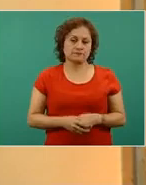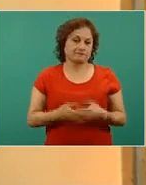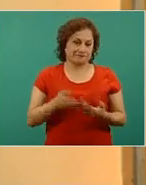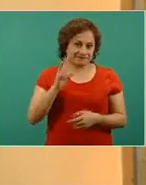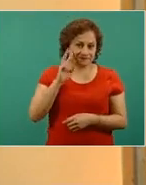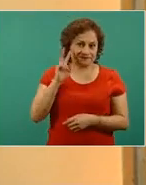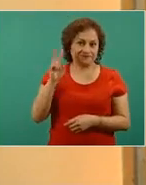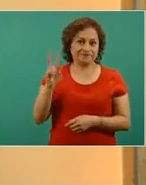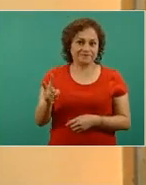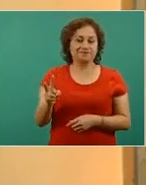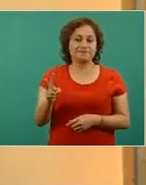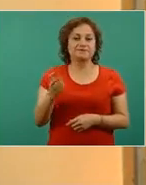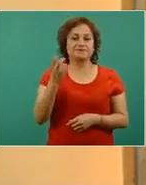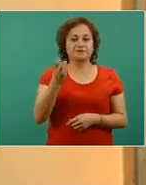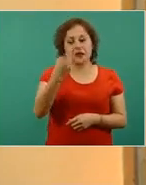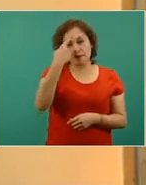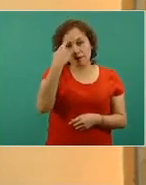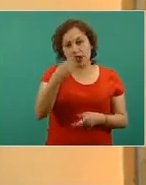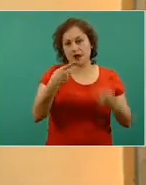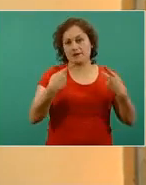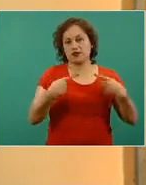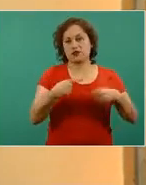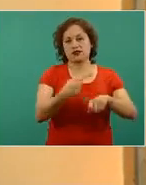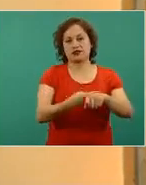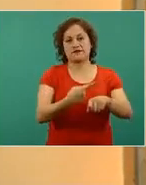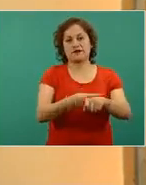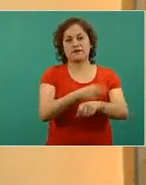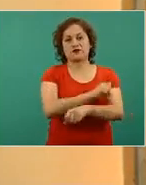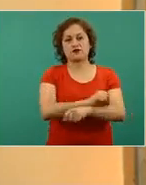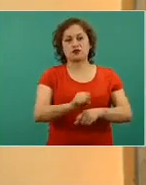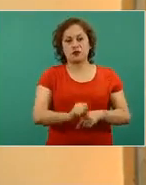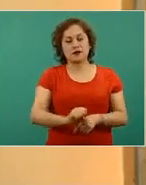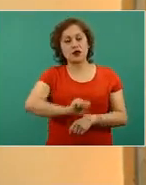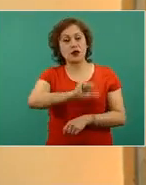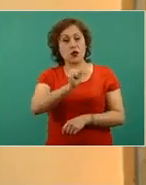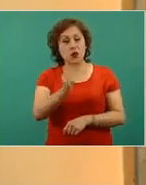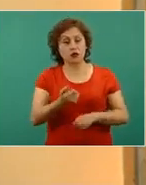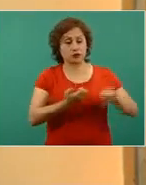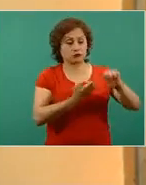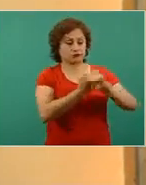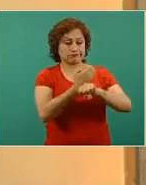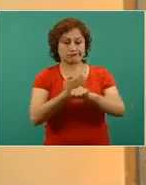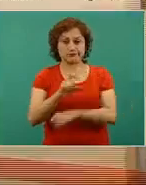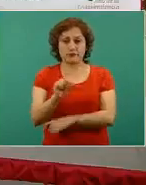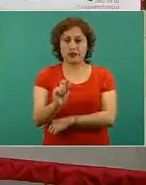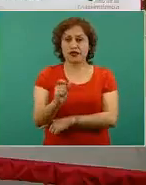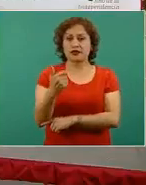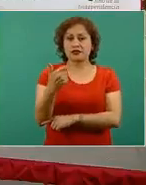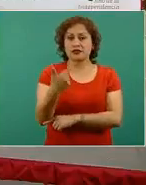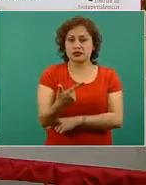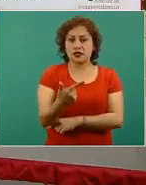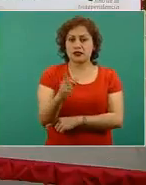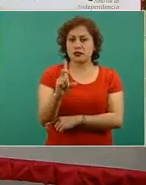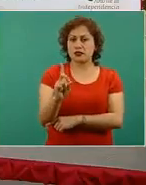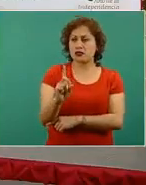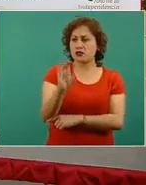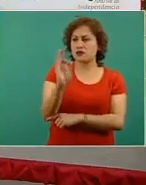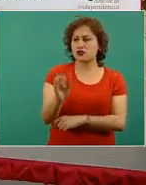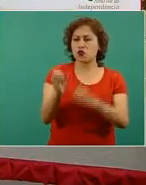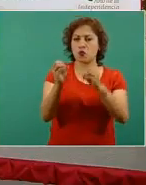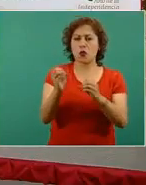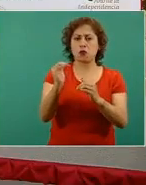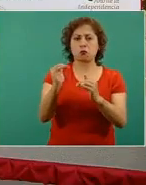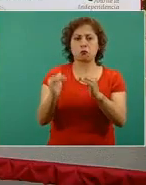de camas generales, y 27 de las entidades federativas tiene menos del 30% de la